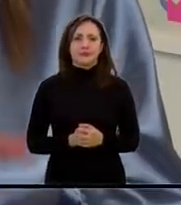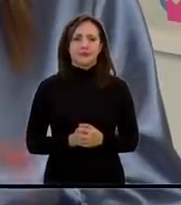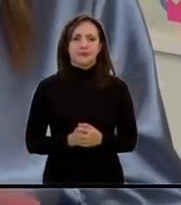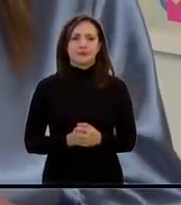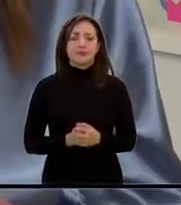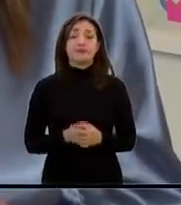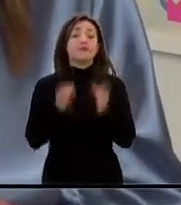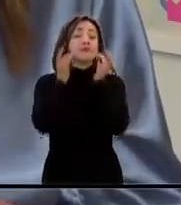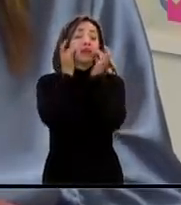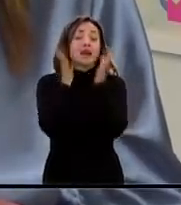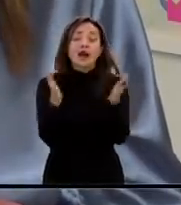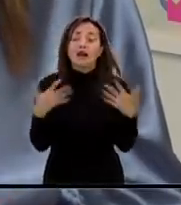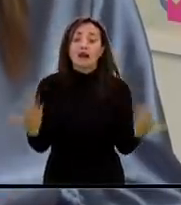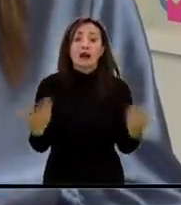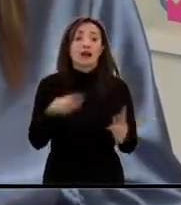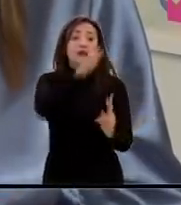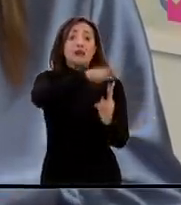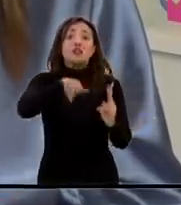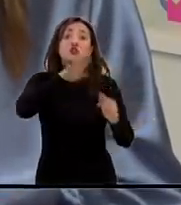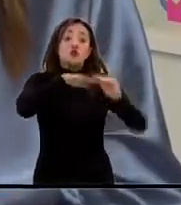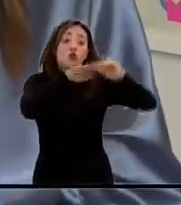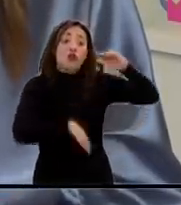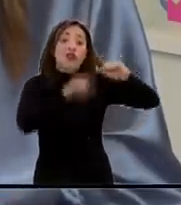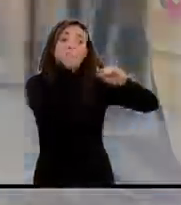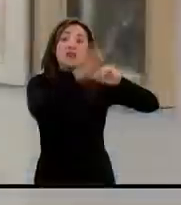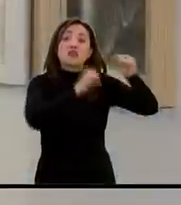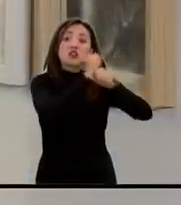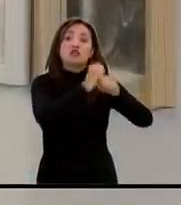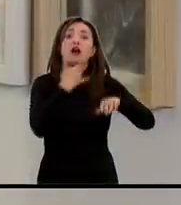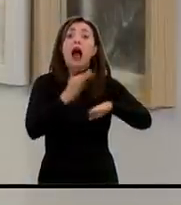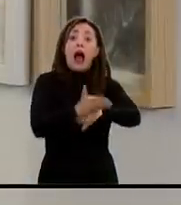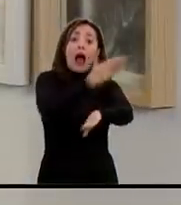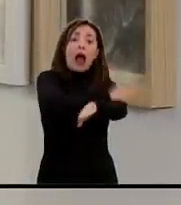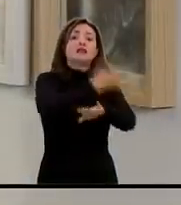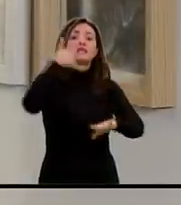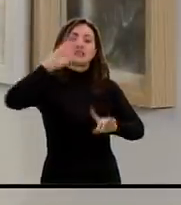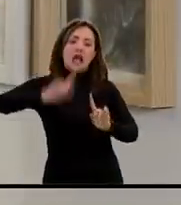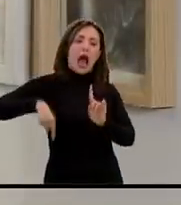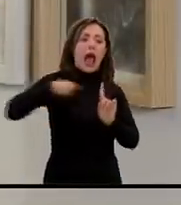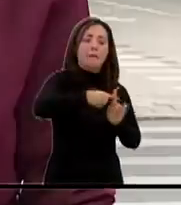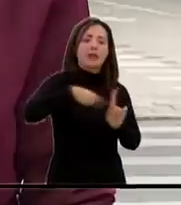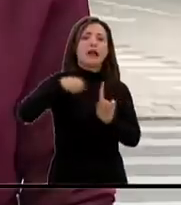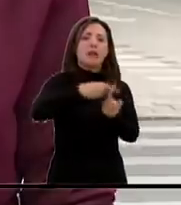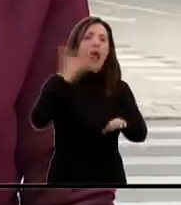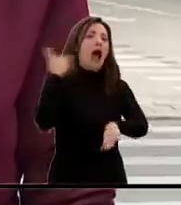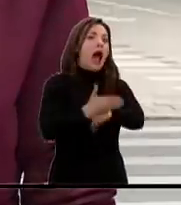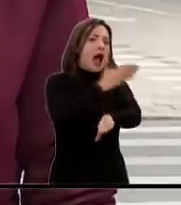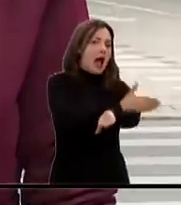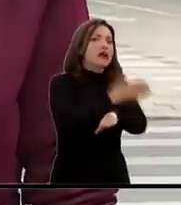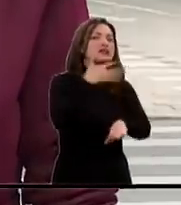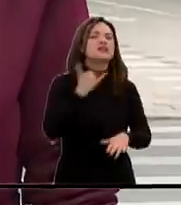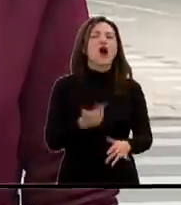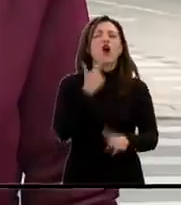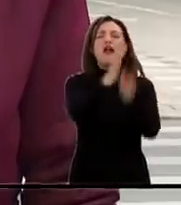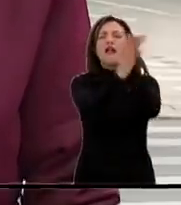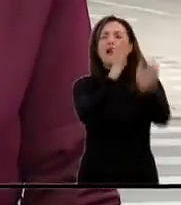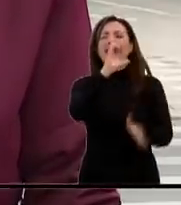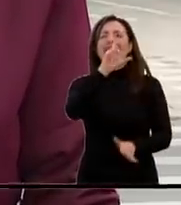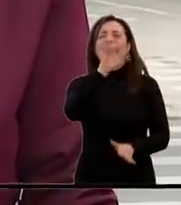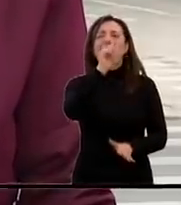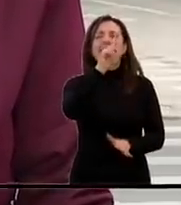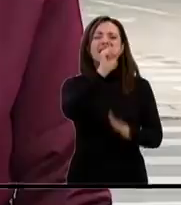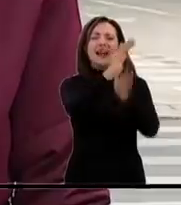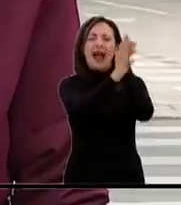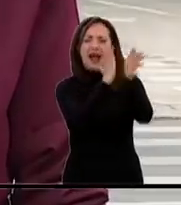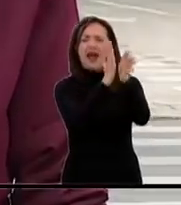Lo más grave es que estos menores de edad ya habían denunciado amenazas en su contra. Vamos a ir a Medellín con Erika Zapata para que nos cuente qué detalles se conocen